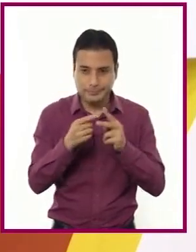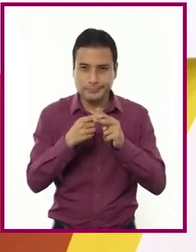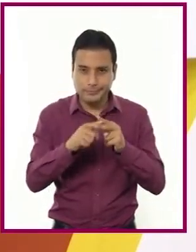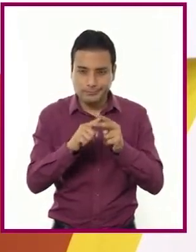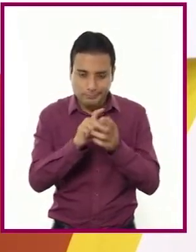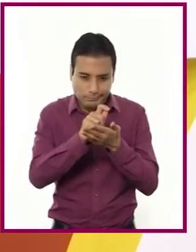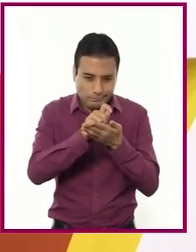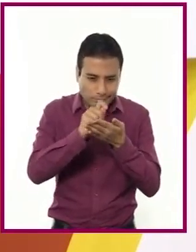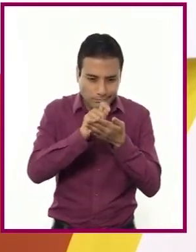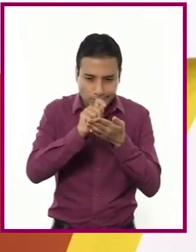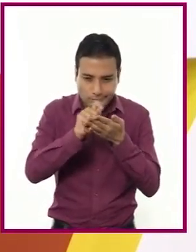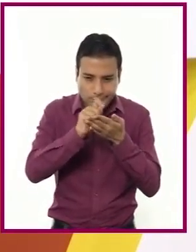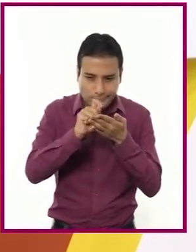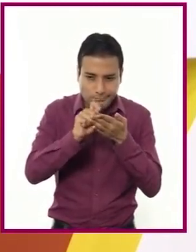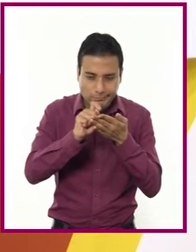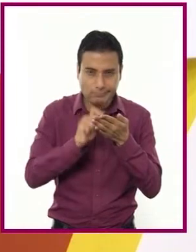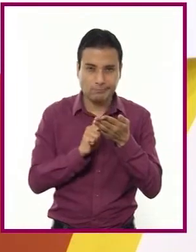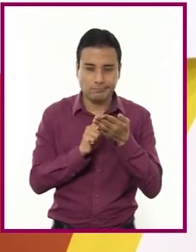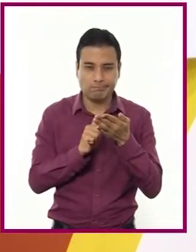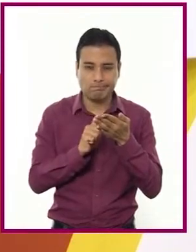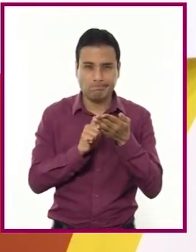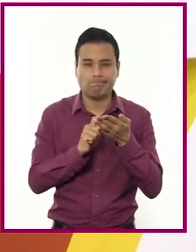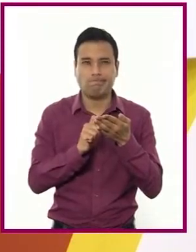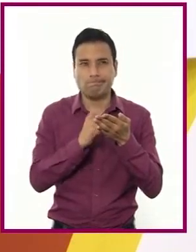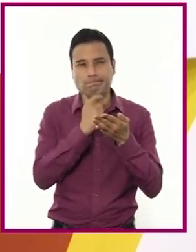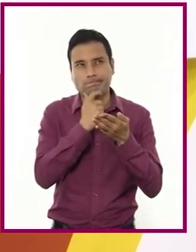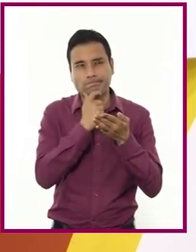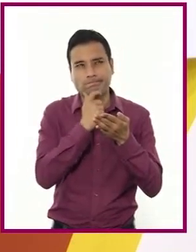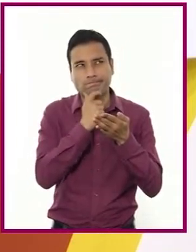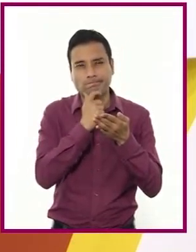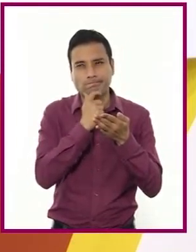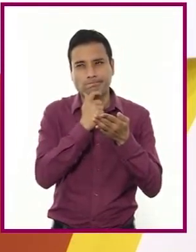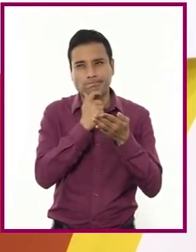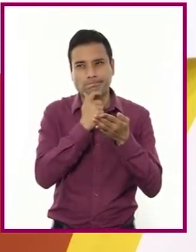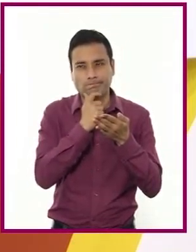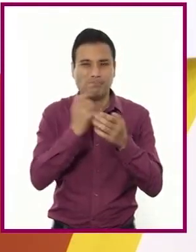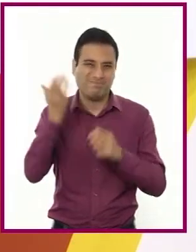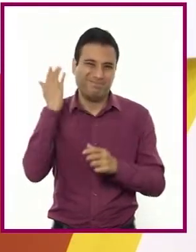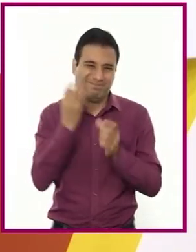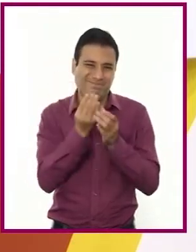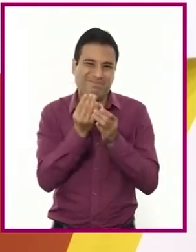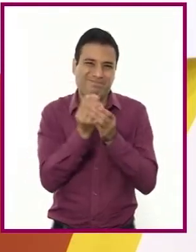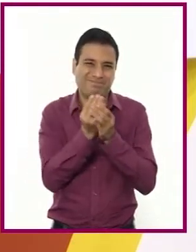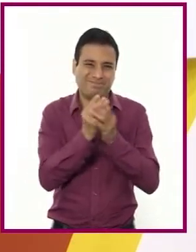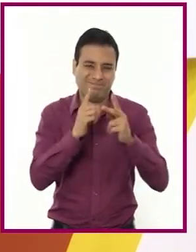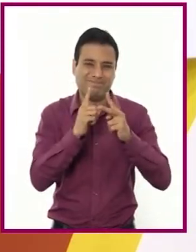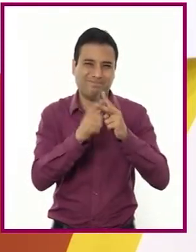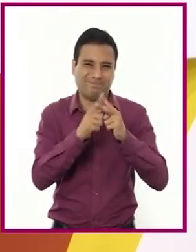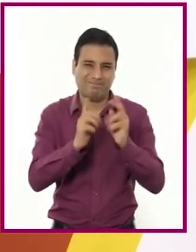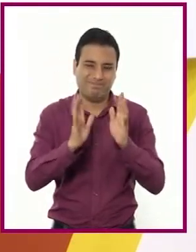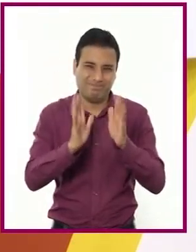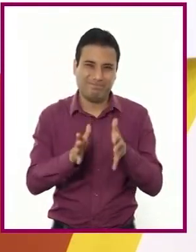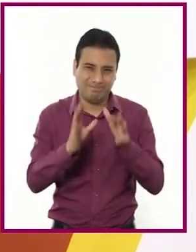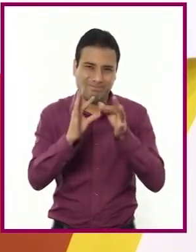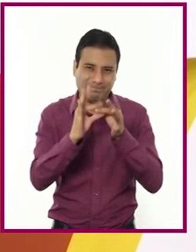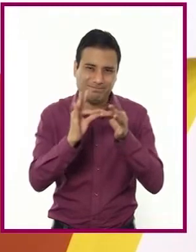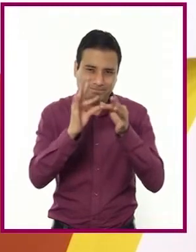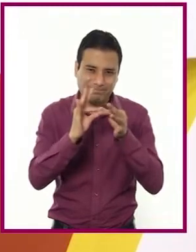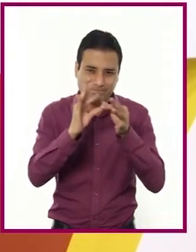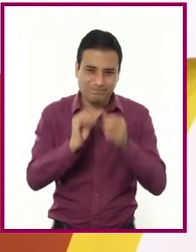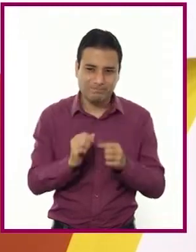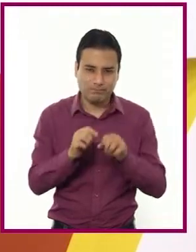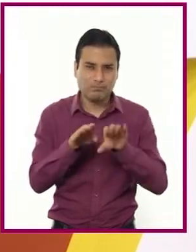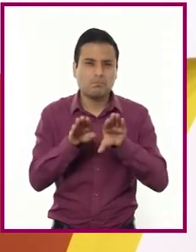problema, considerando los conocimientos que ha adquirido en sus clases de matemáticas. ¿Cómo puede